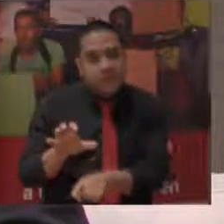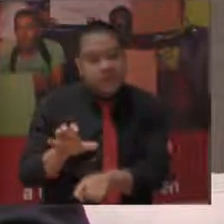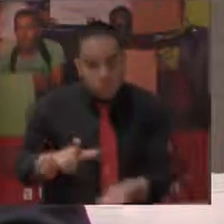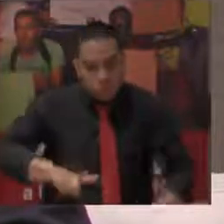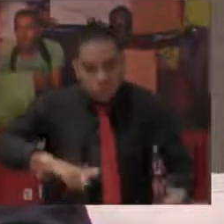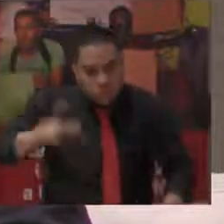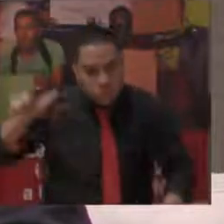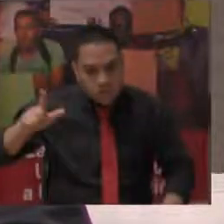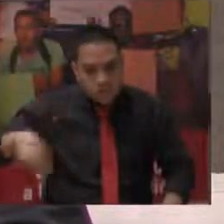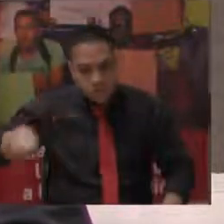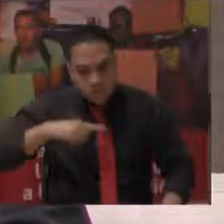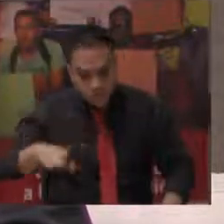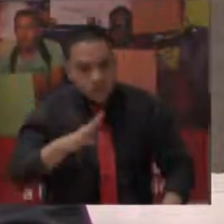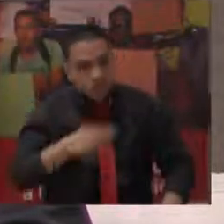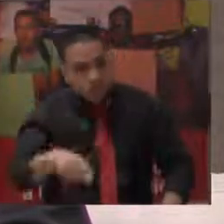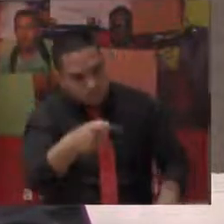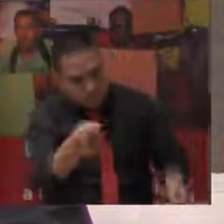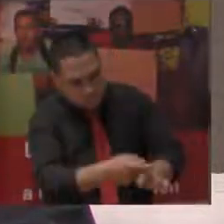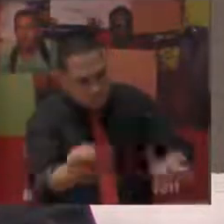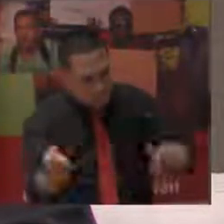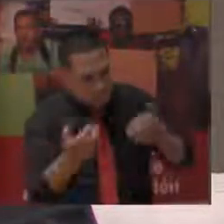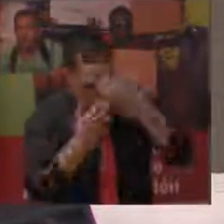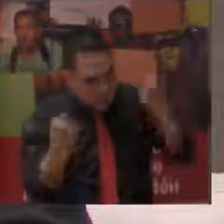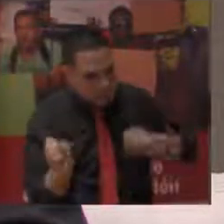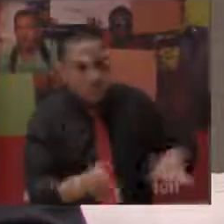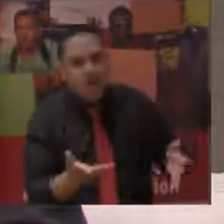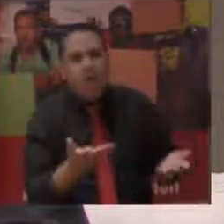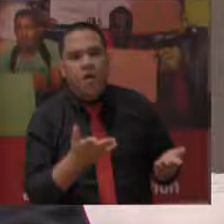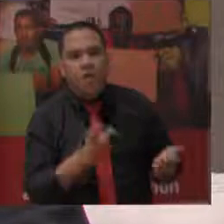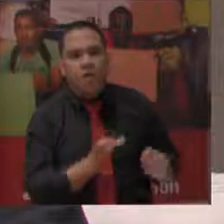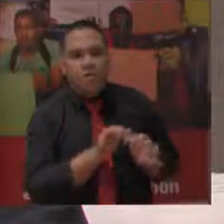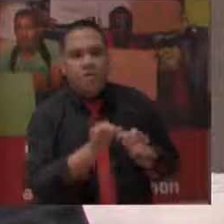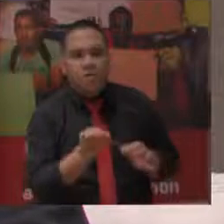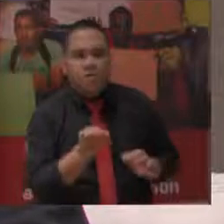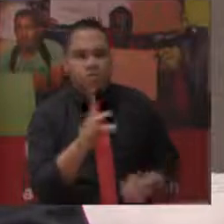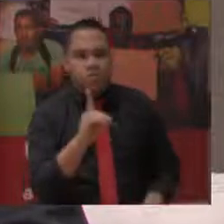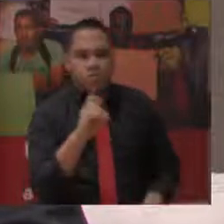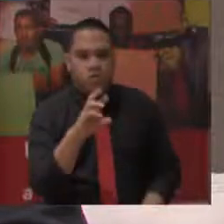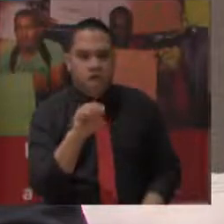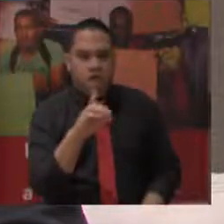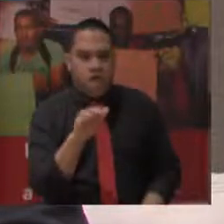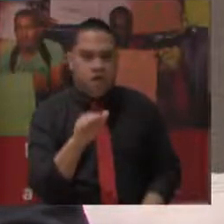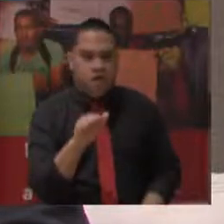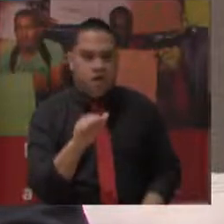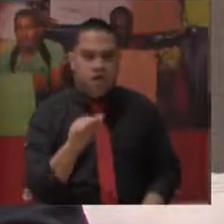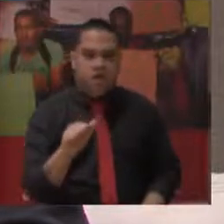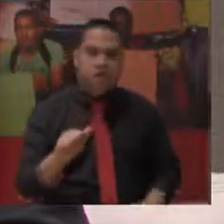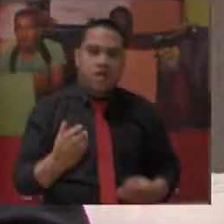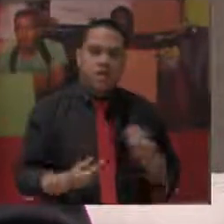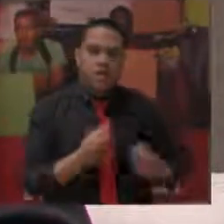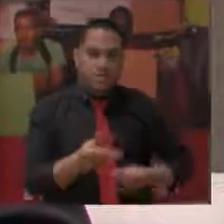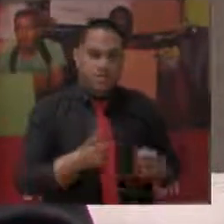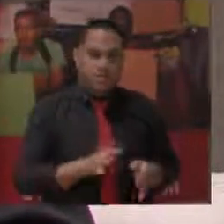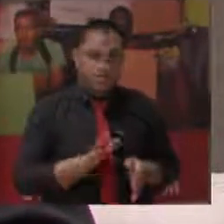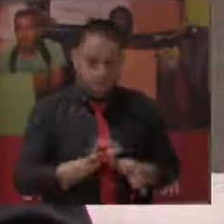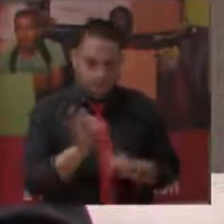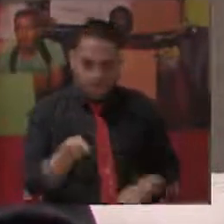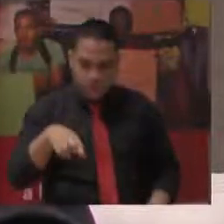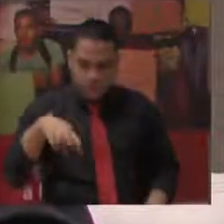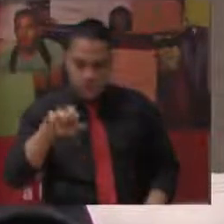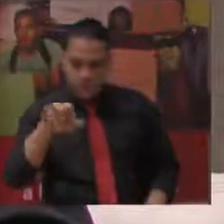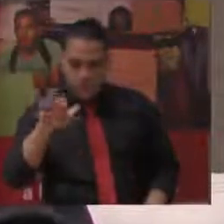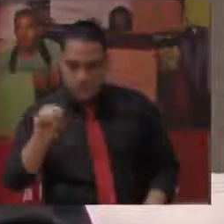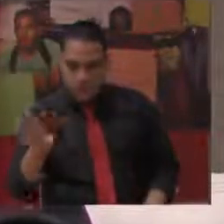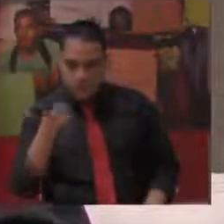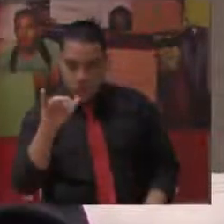de los desmovilizados allá en La Dorada. Ella era desmovilizada de las autodefensas de Puerto Boyacá y que